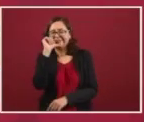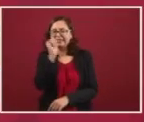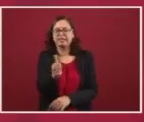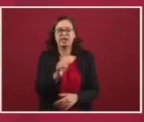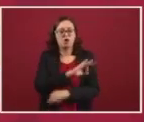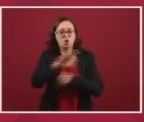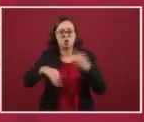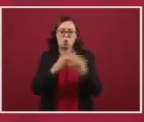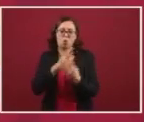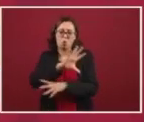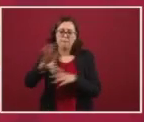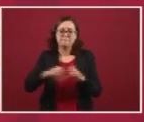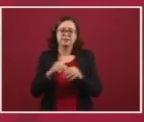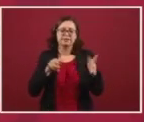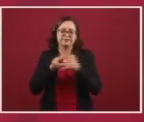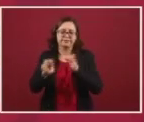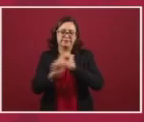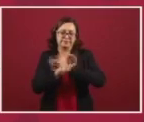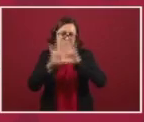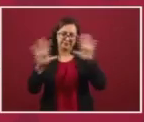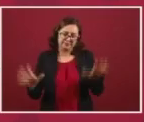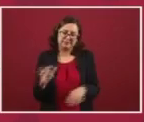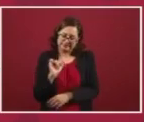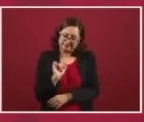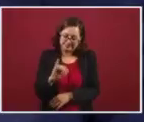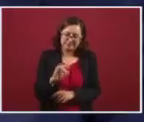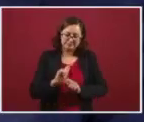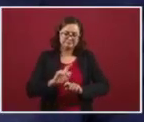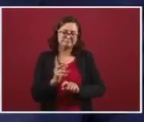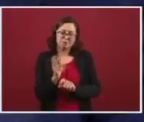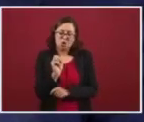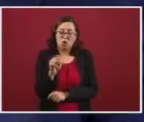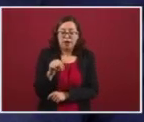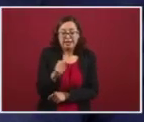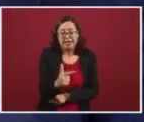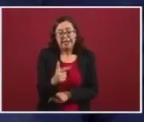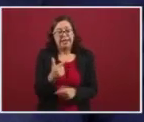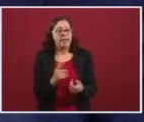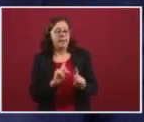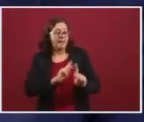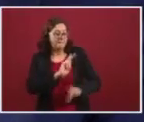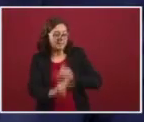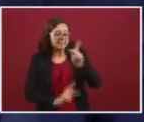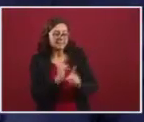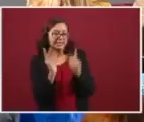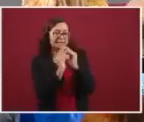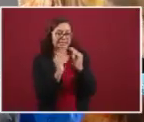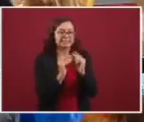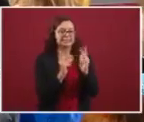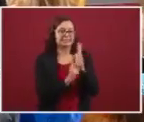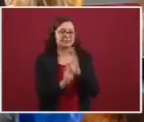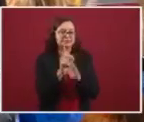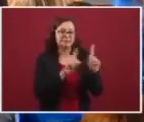mucha transparencia y con mucha claridad y poner orden en lo que es las ONGs y en lo que es la figura de depositarías.